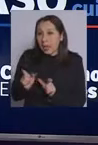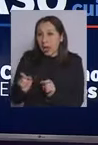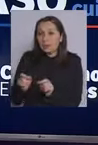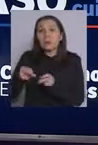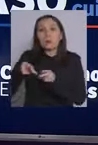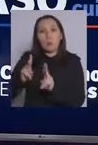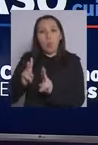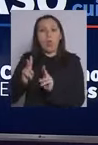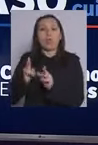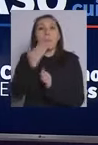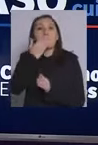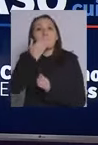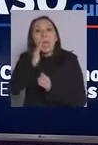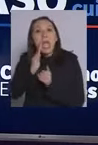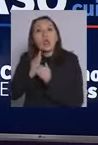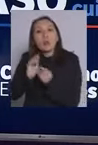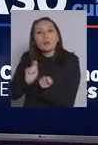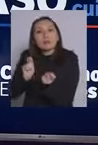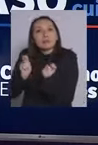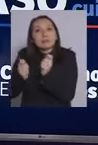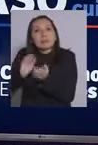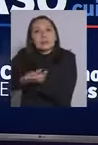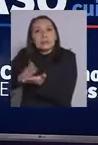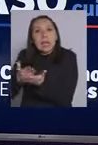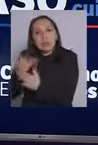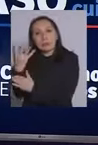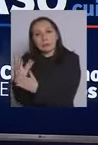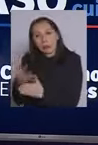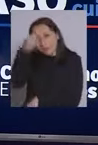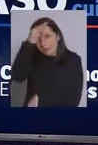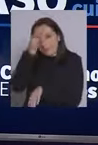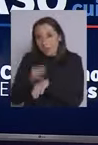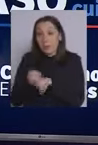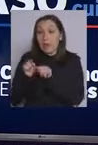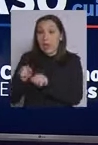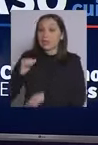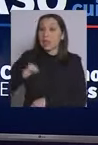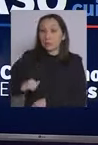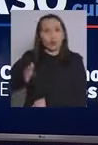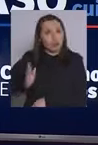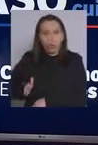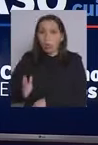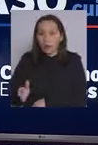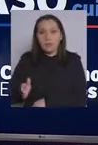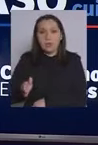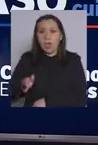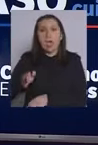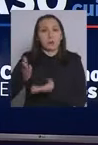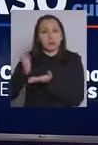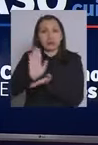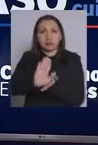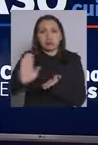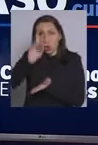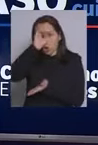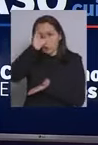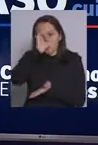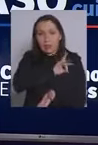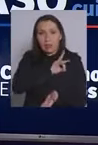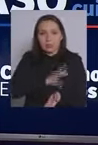permite un mejor pronóstico de la evolución de la enfermedad. Y esas cirugías se siguen realizando en los hospitales de nuestro